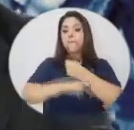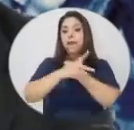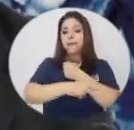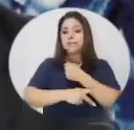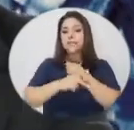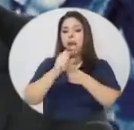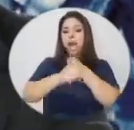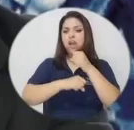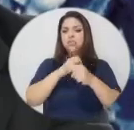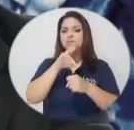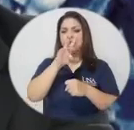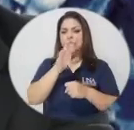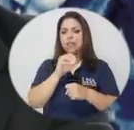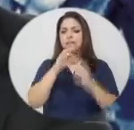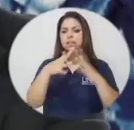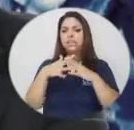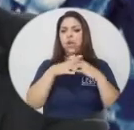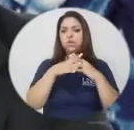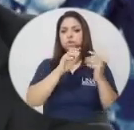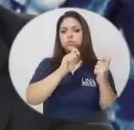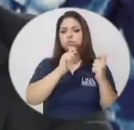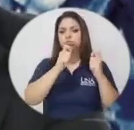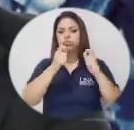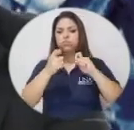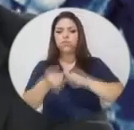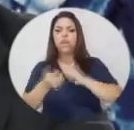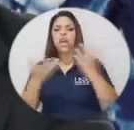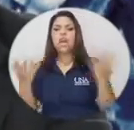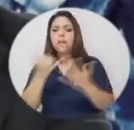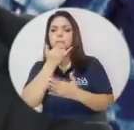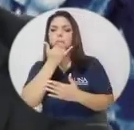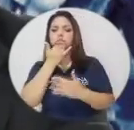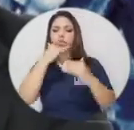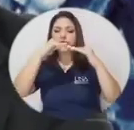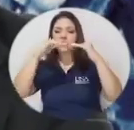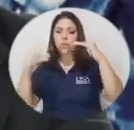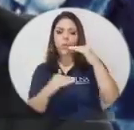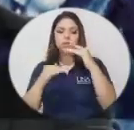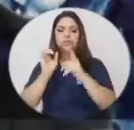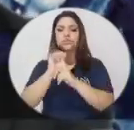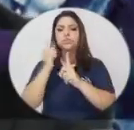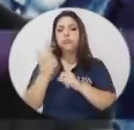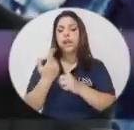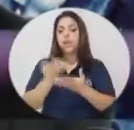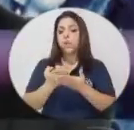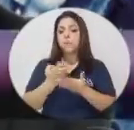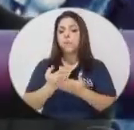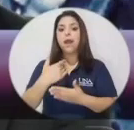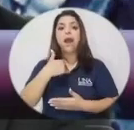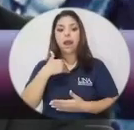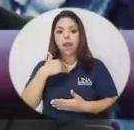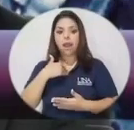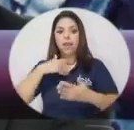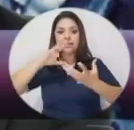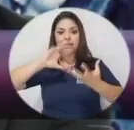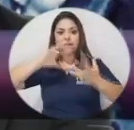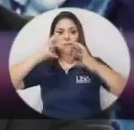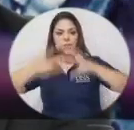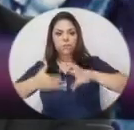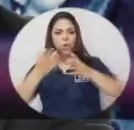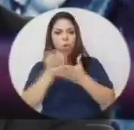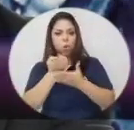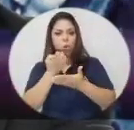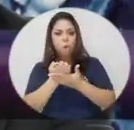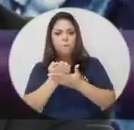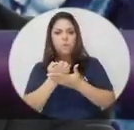transformación que produce una enorme desigualdad social en lo económico. Hay una transformación económica que convierte a los Estados